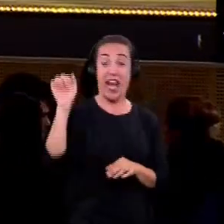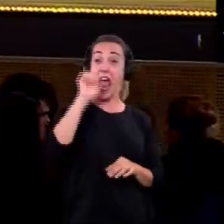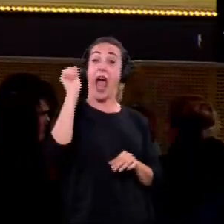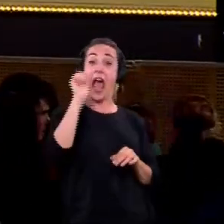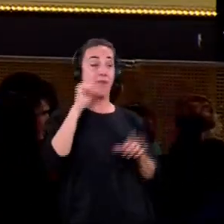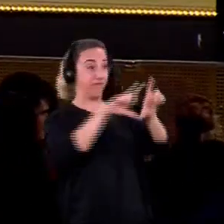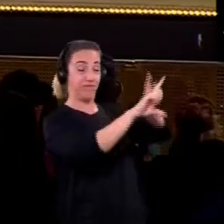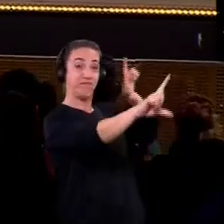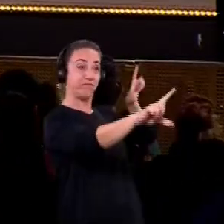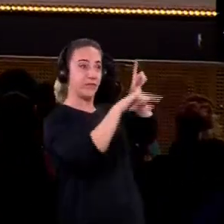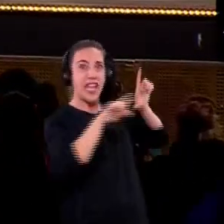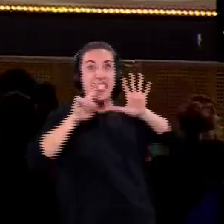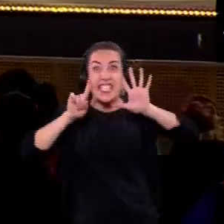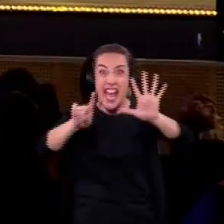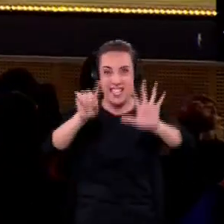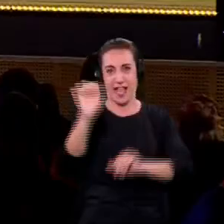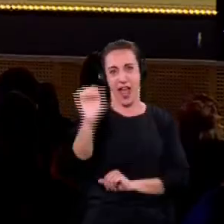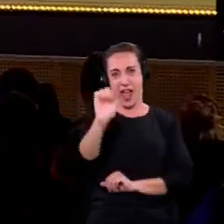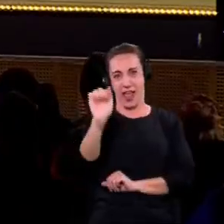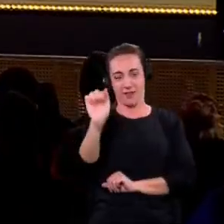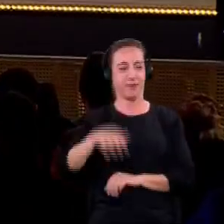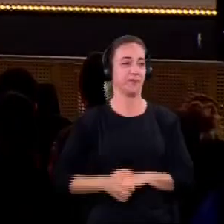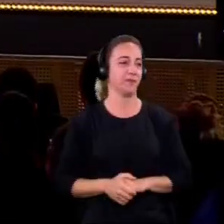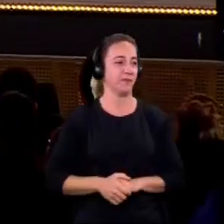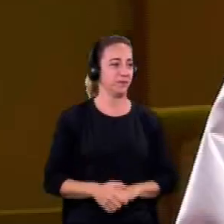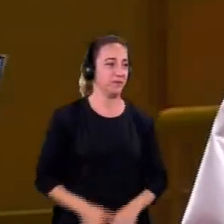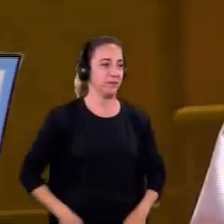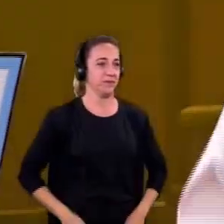en este panel 6A.